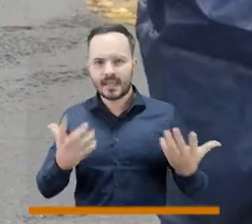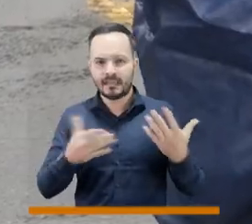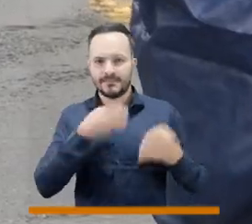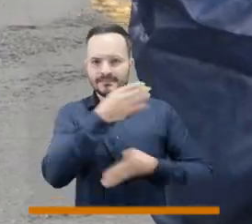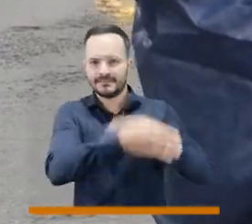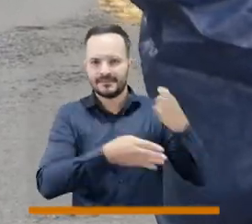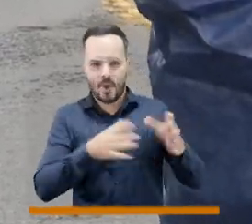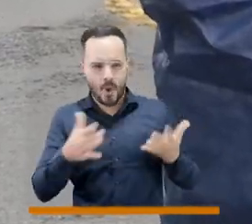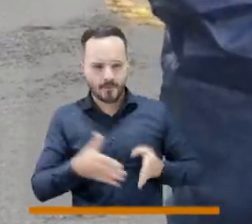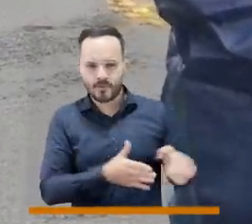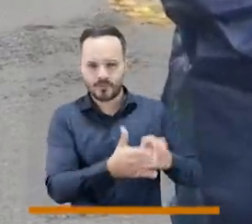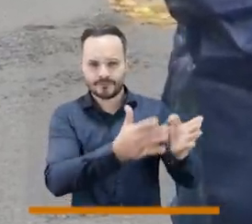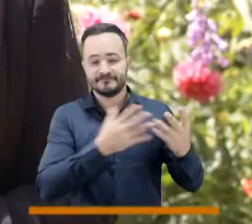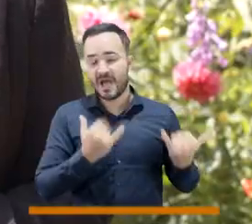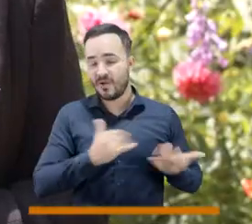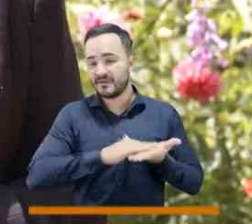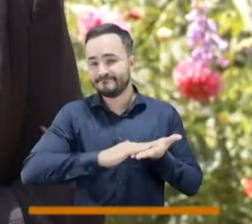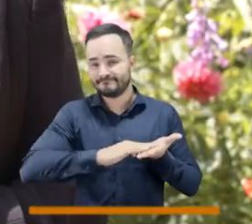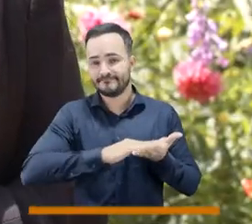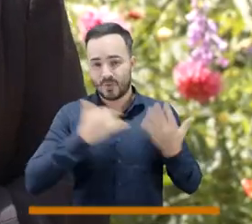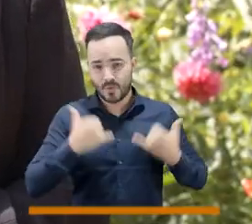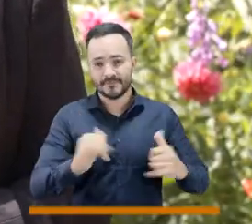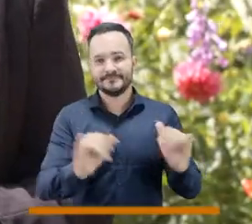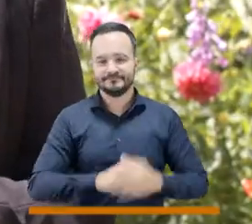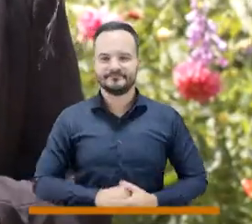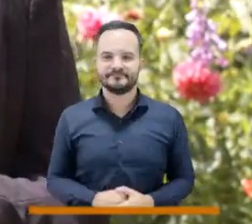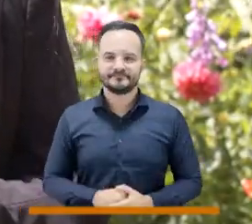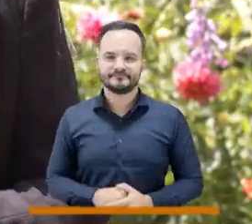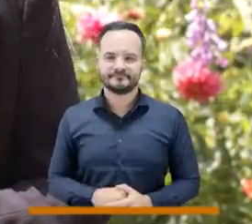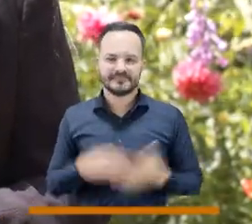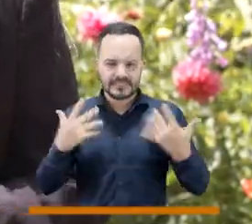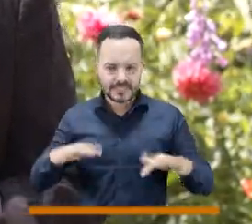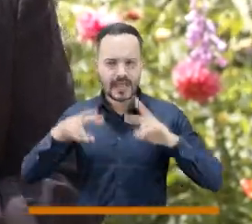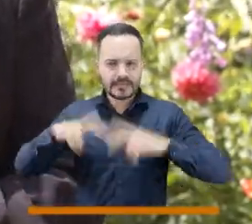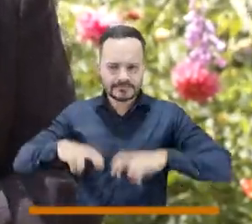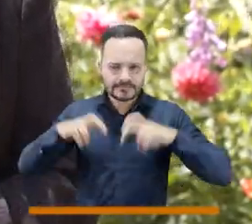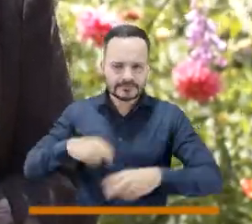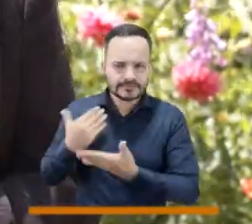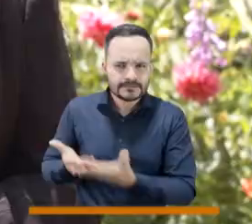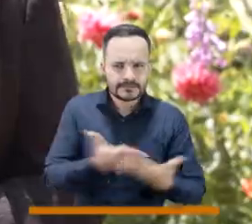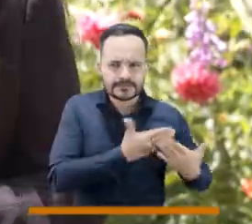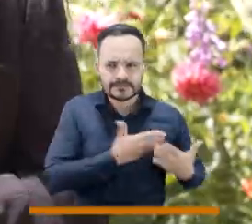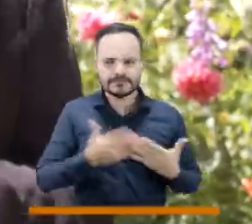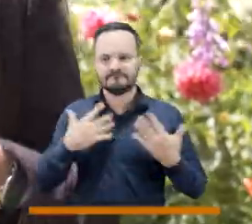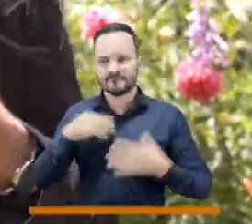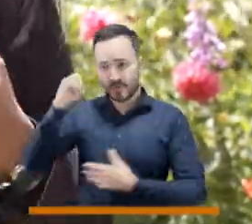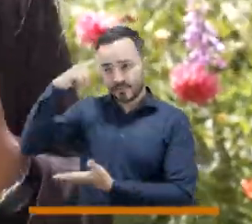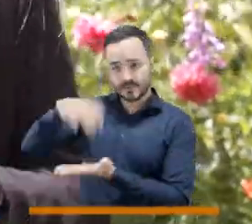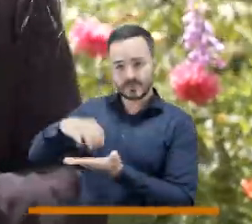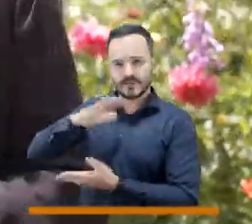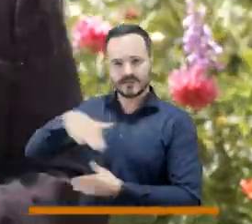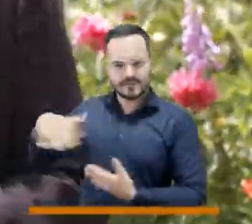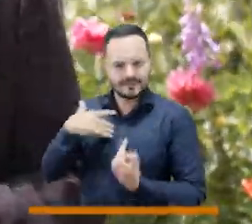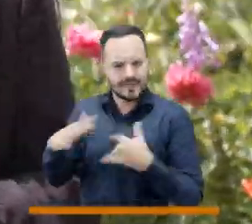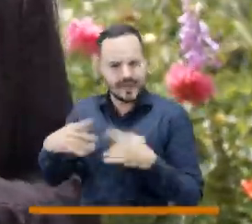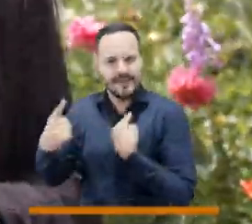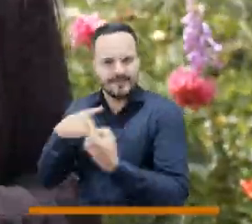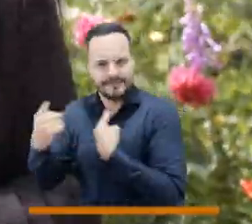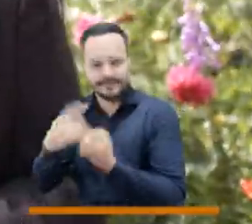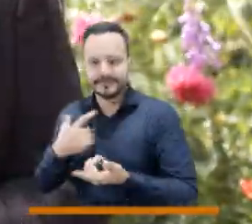reparación. Nosotros hicimos un ejercicio muy importante de diálogo con la Gobernación de Antioquia, donde ellos